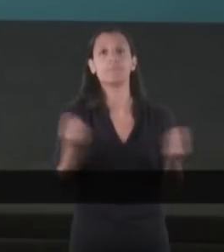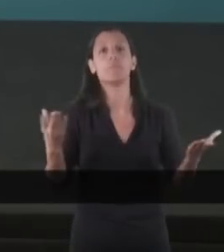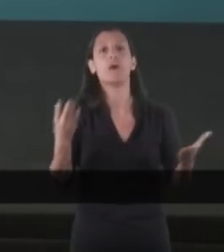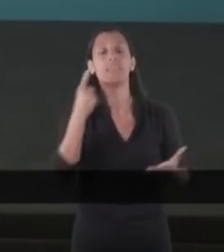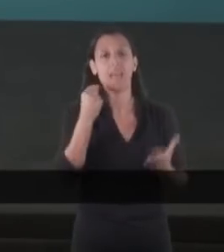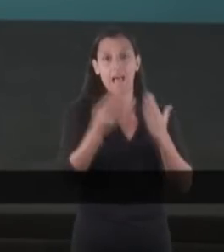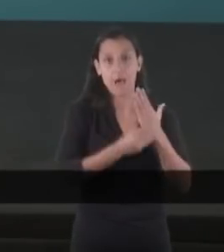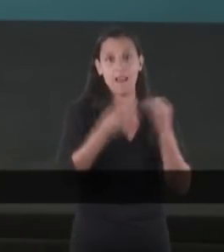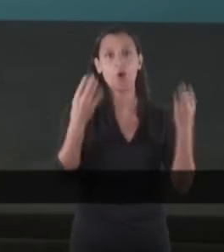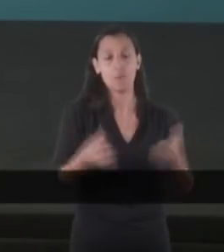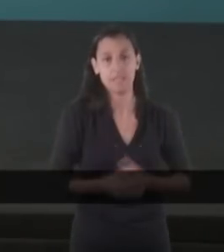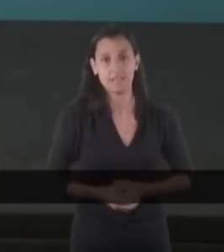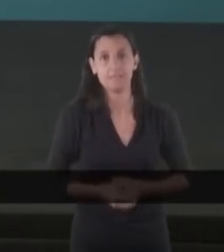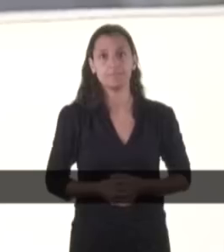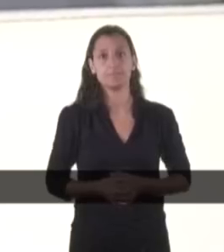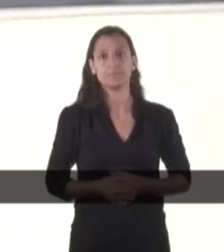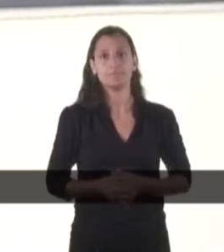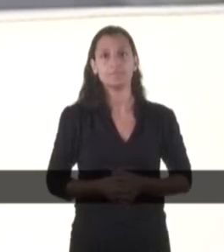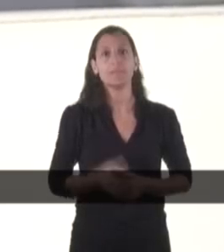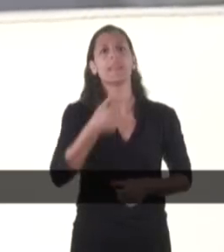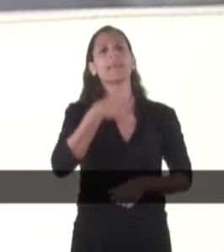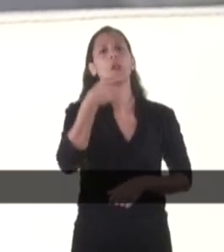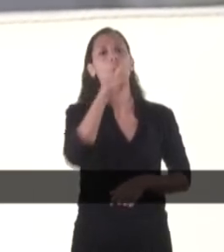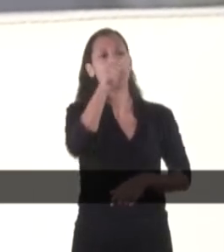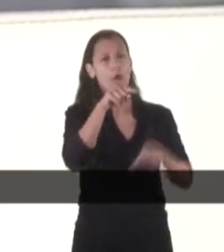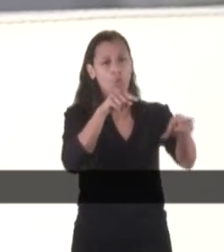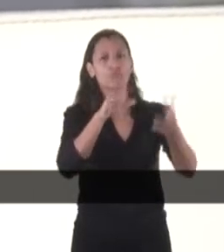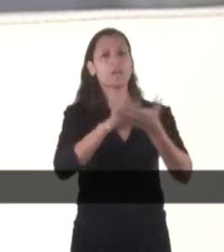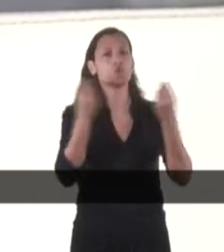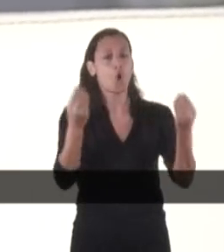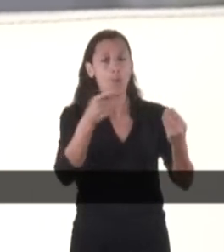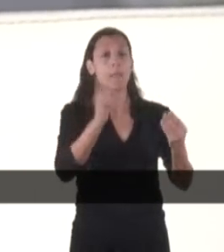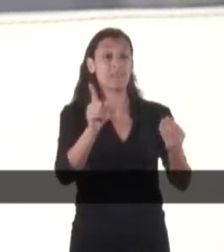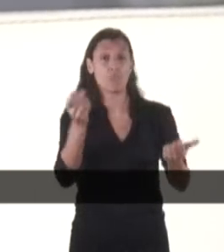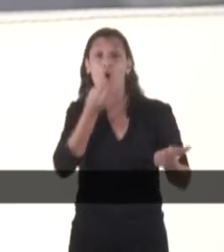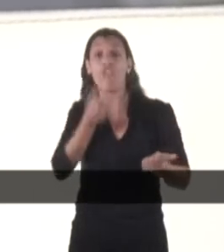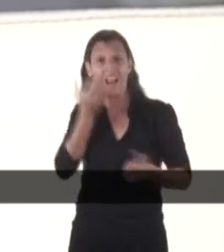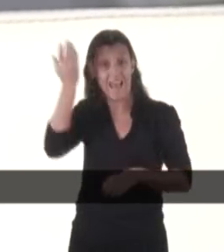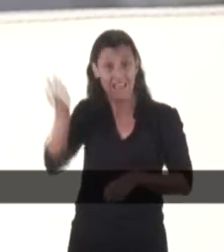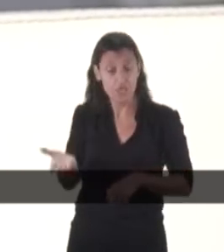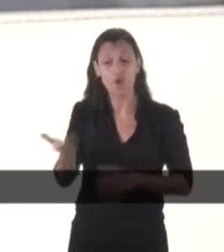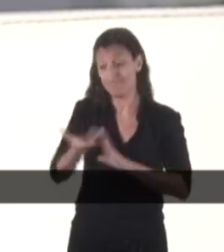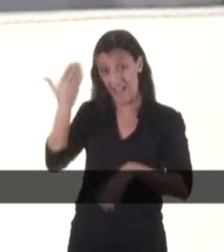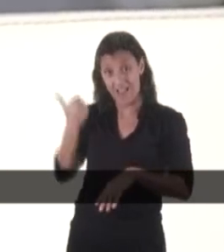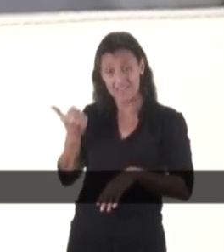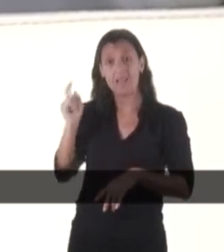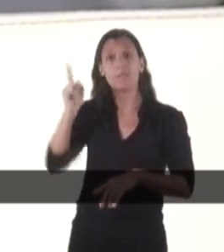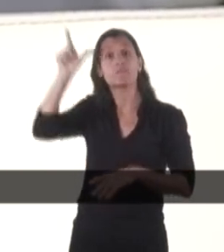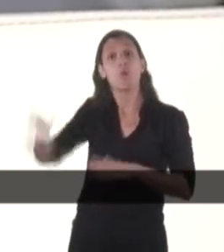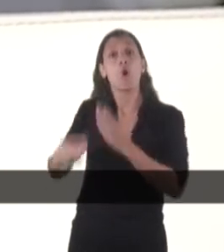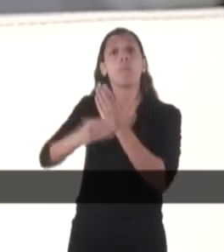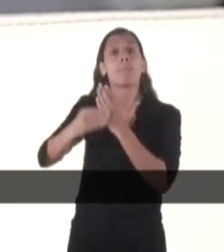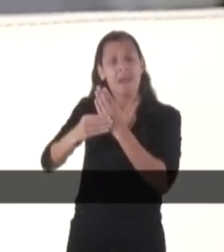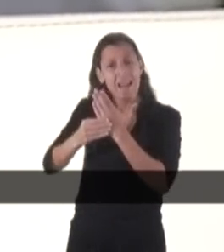Gabriela, ¿cómo te va? Buen día. Buen día. Quería consultarte acerca de declaraciones que hizo ayer el ministro de